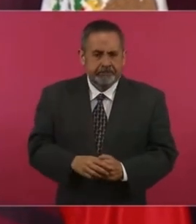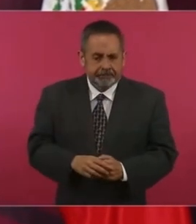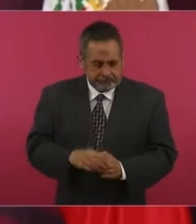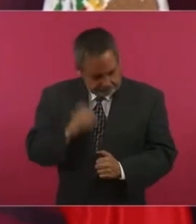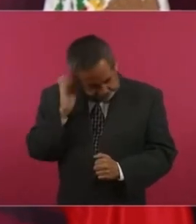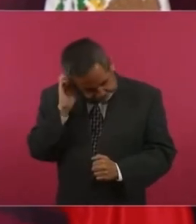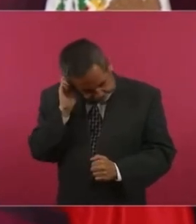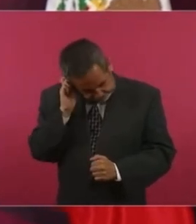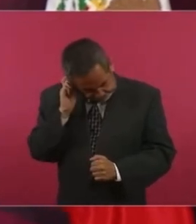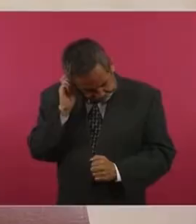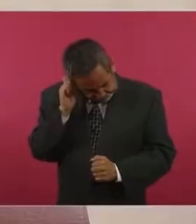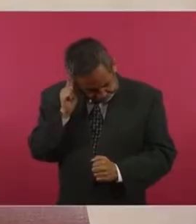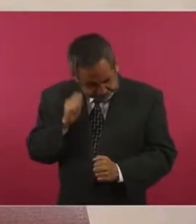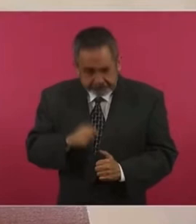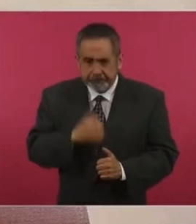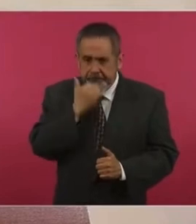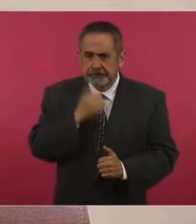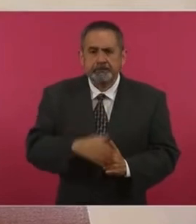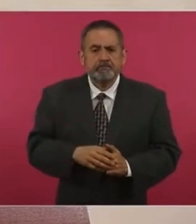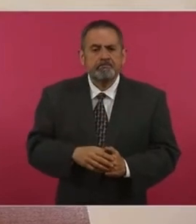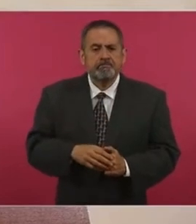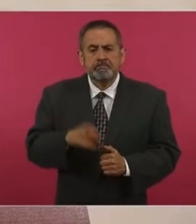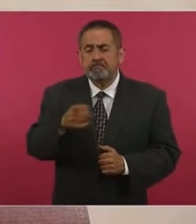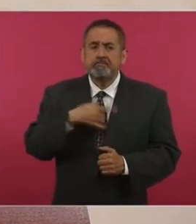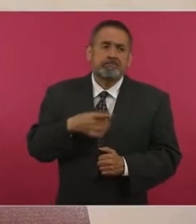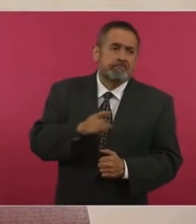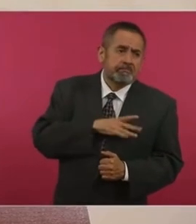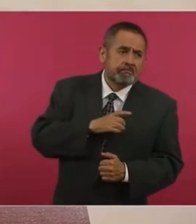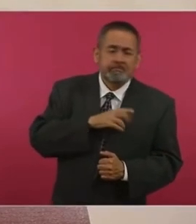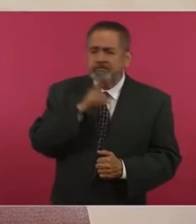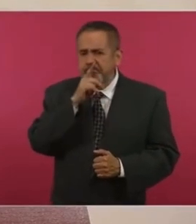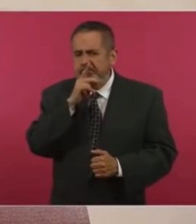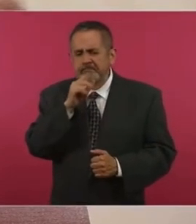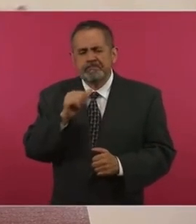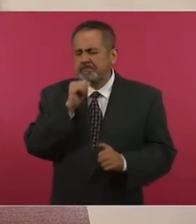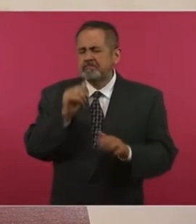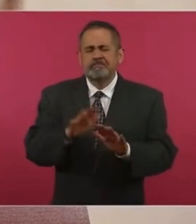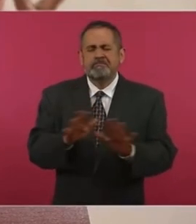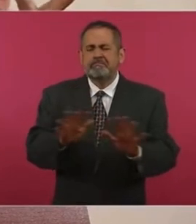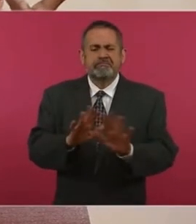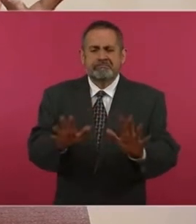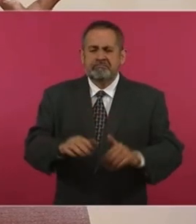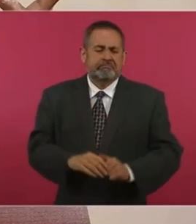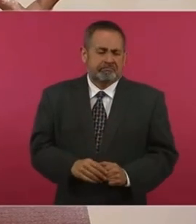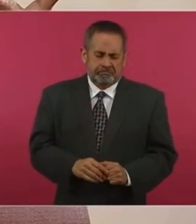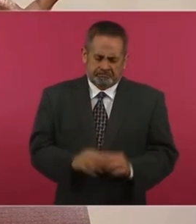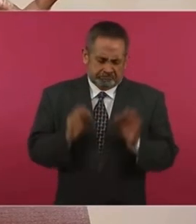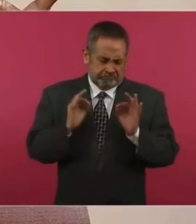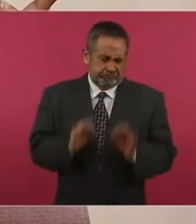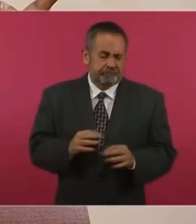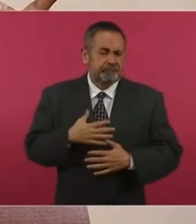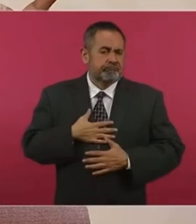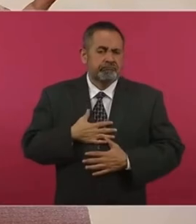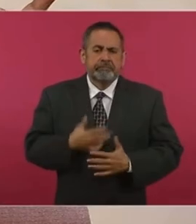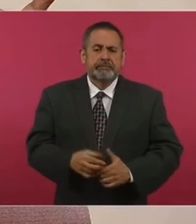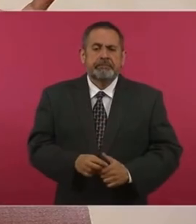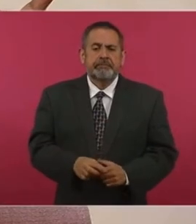Entonces, no hay nada que temer, nada. Y también